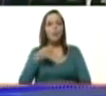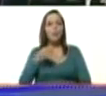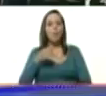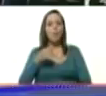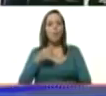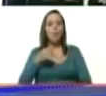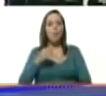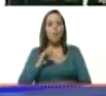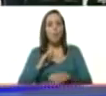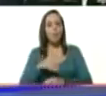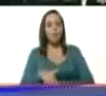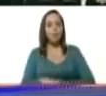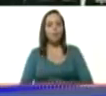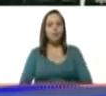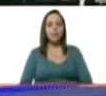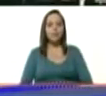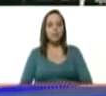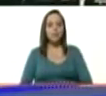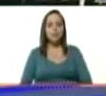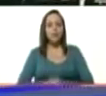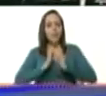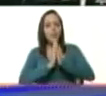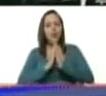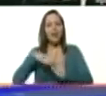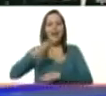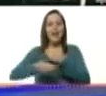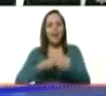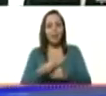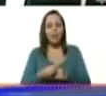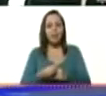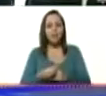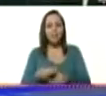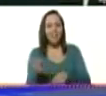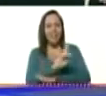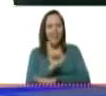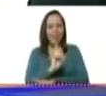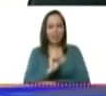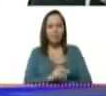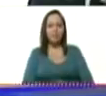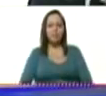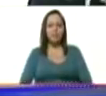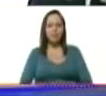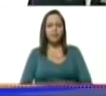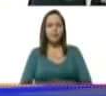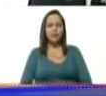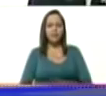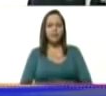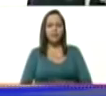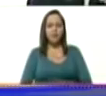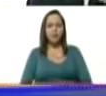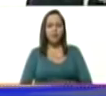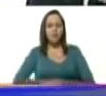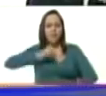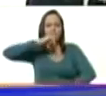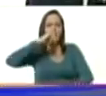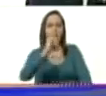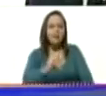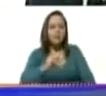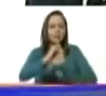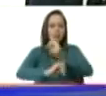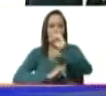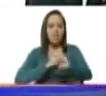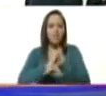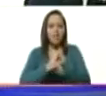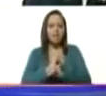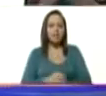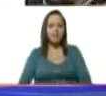que preparemos y activemos de inmediato una demanda internacional ante la